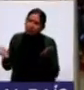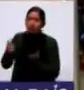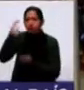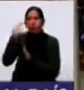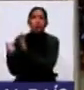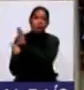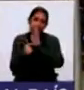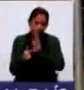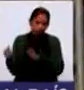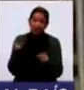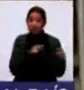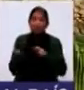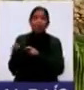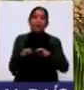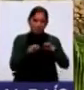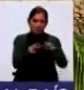vamos enlazando